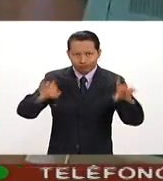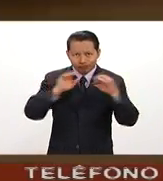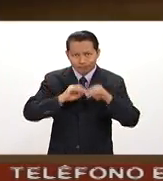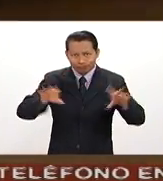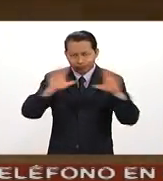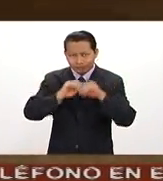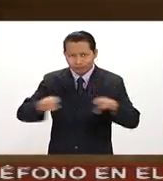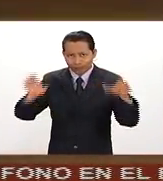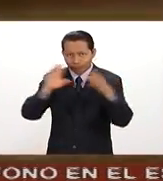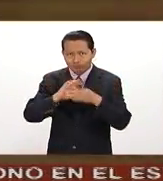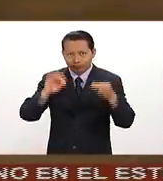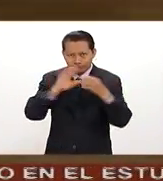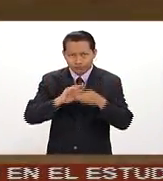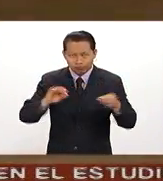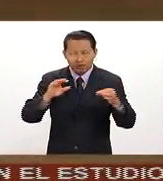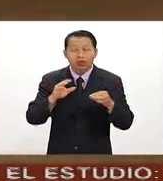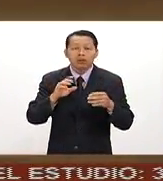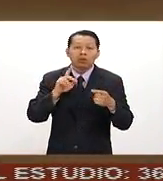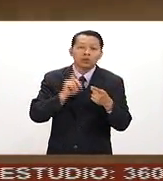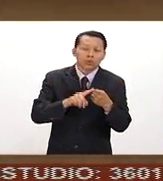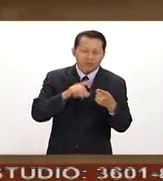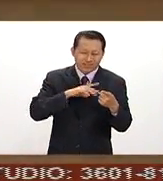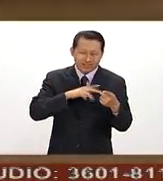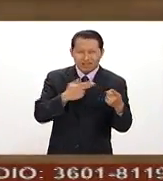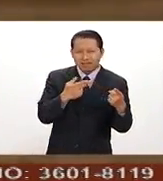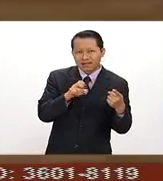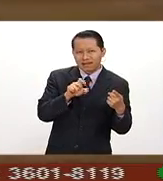de la neumonía de Hillary Clinton,